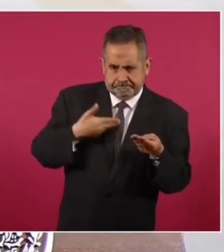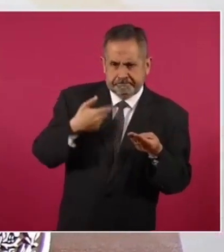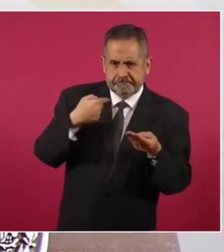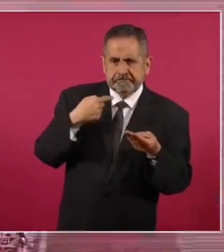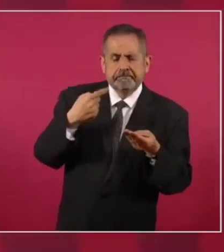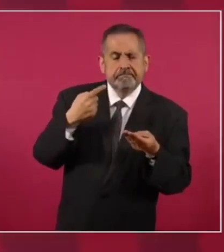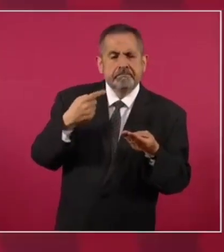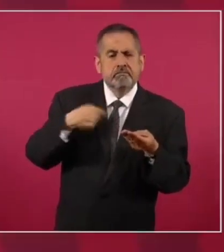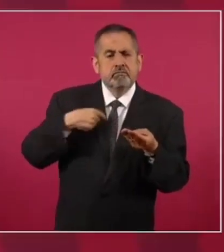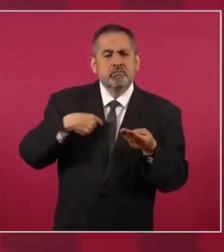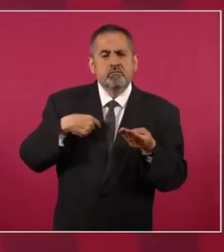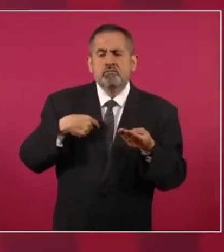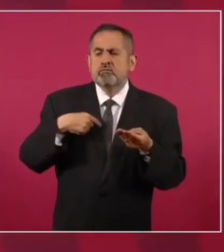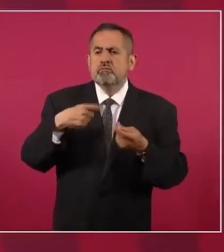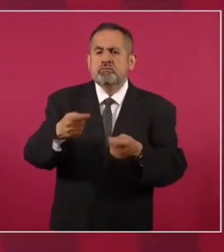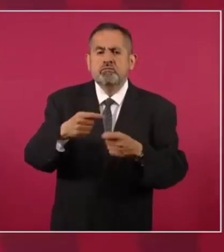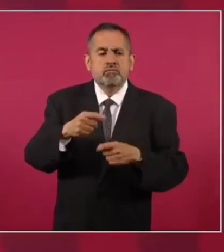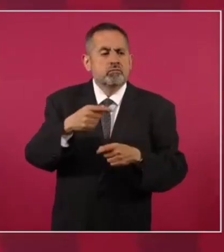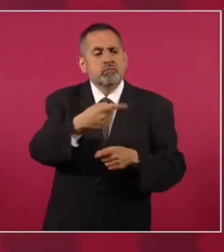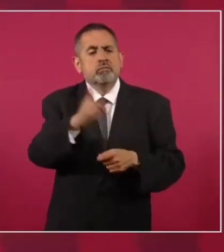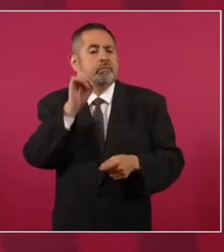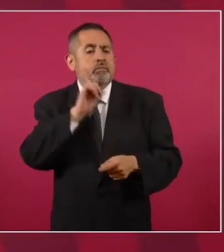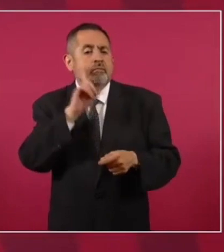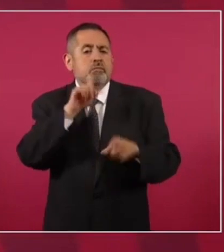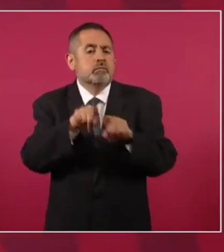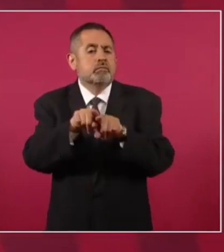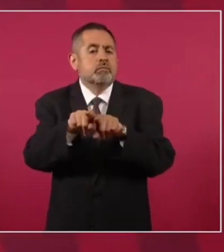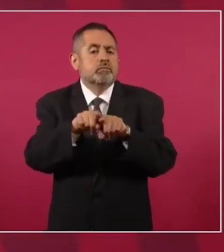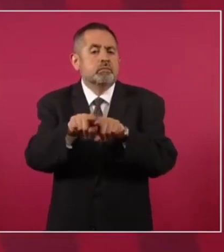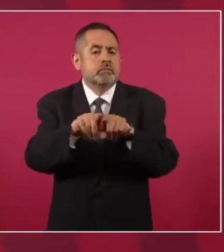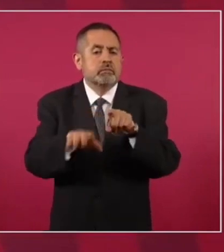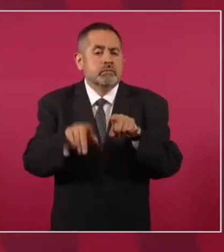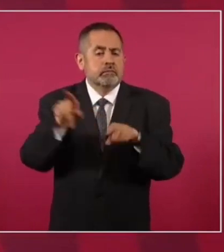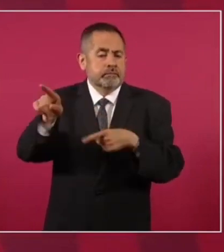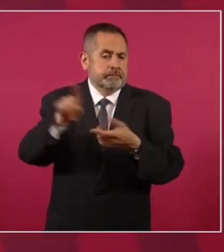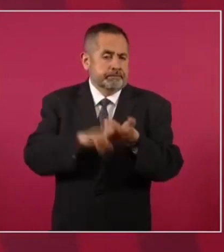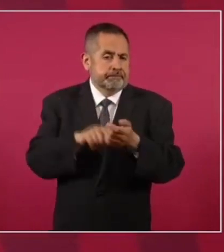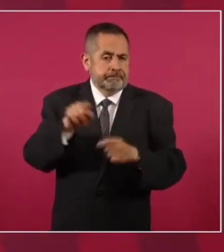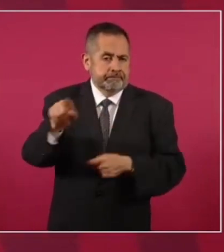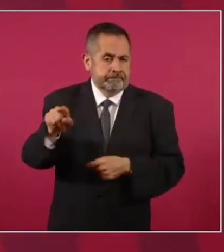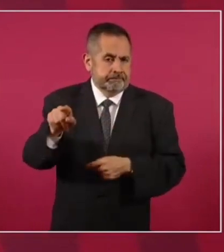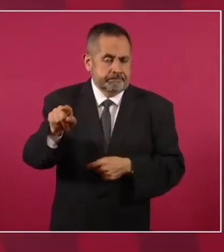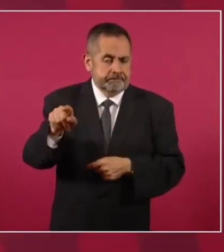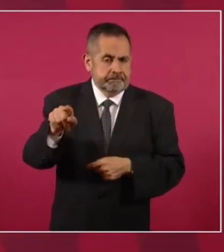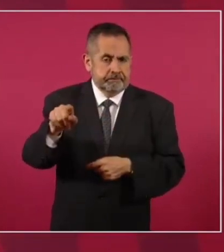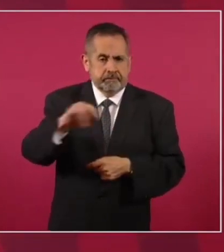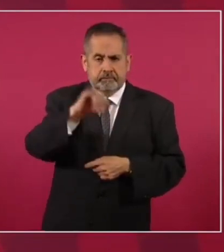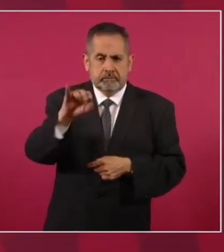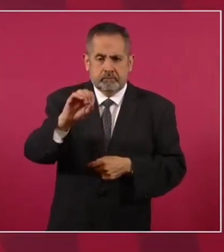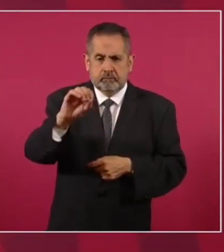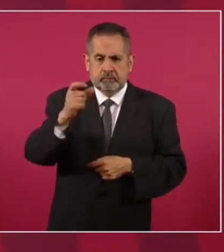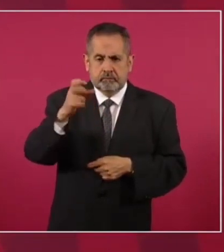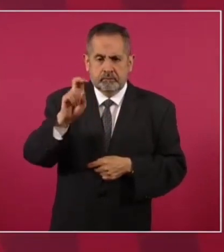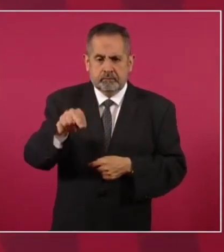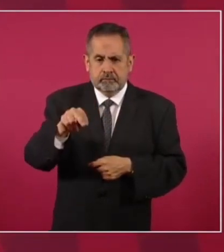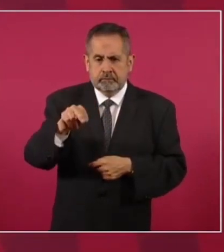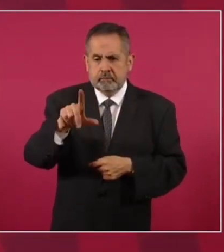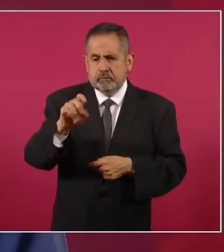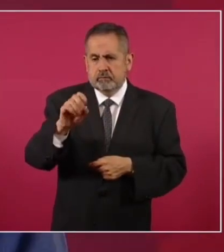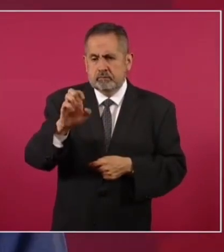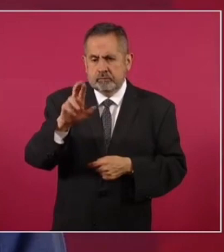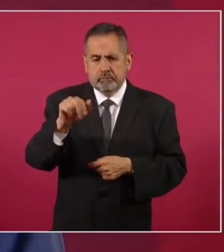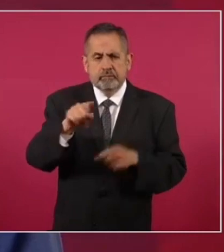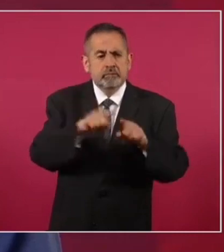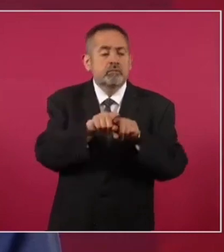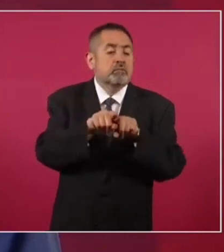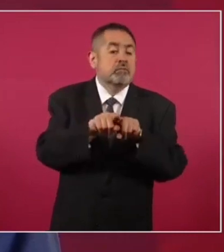que las hermanas de Joaquín Guzmán Loera,